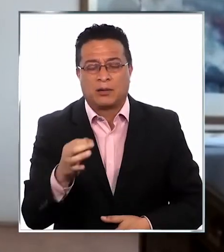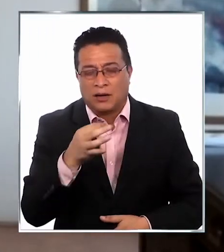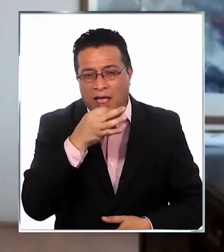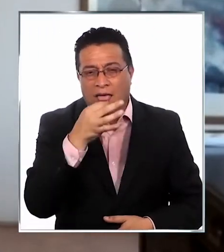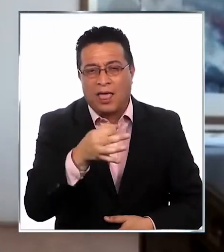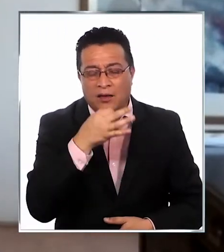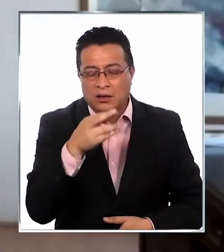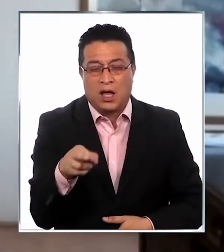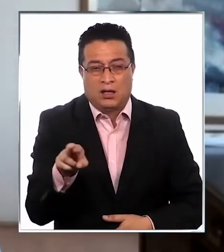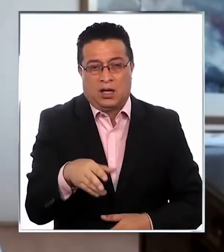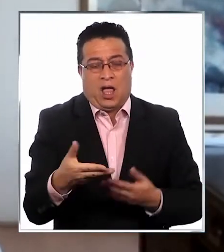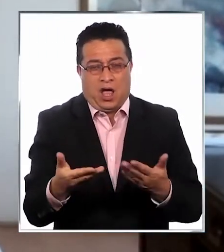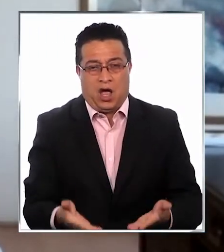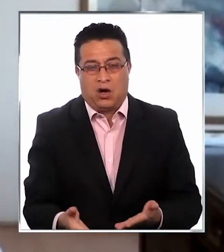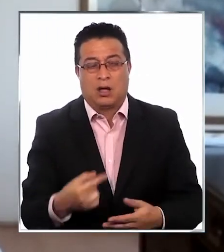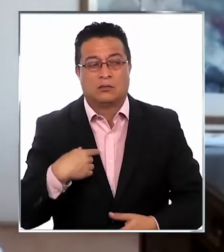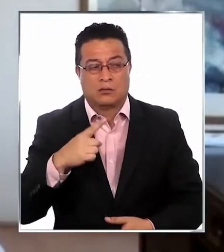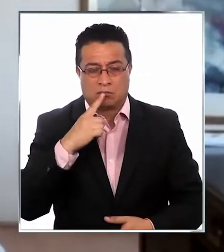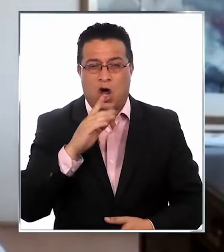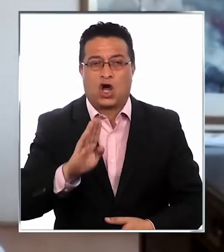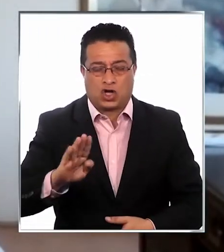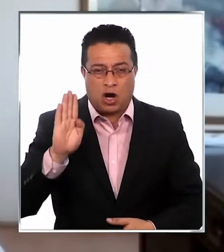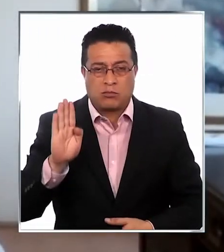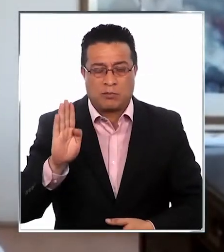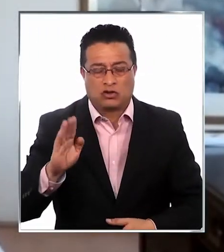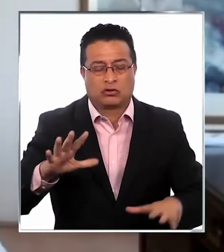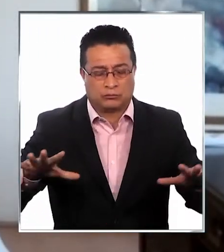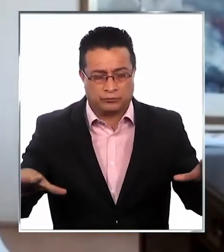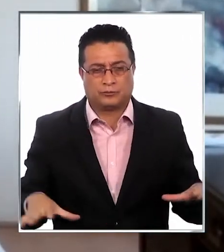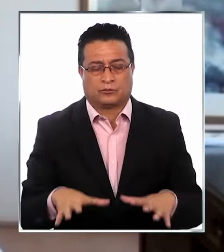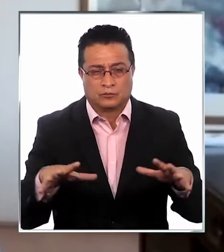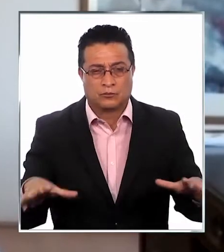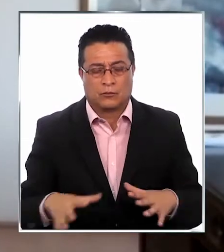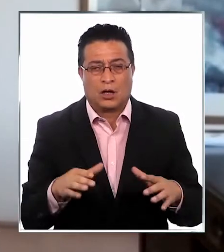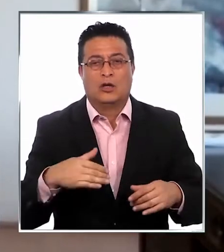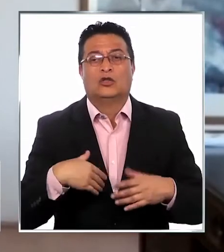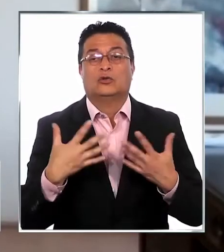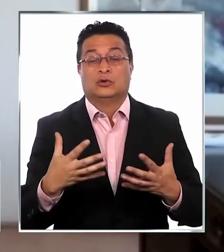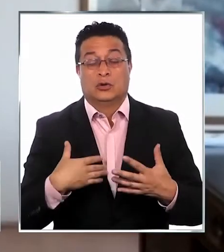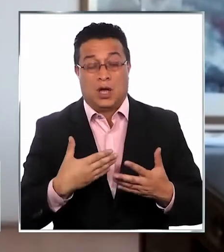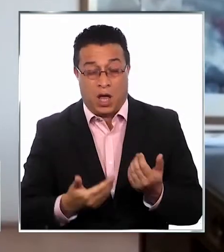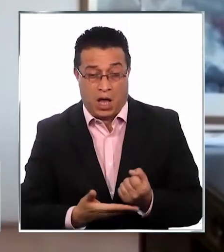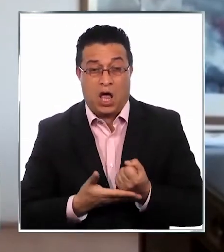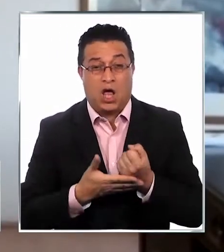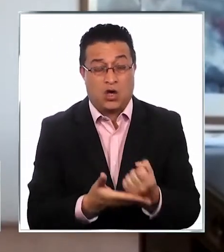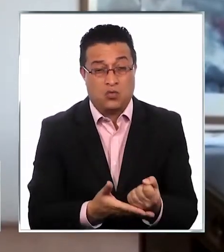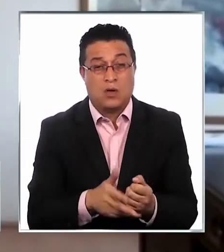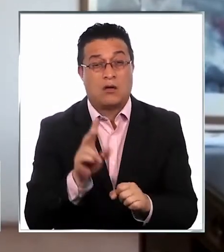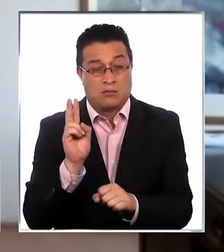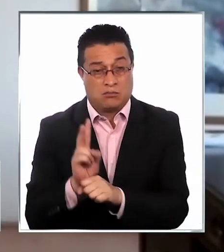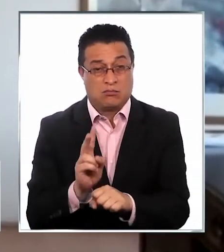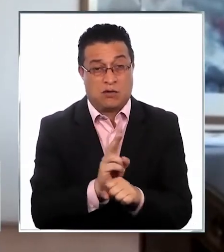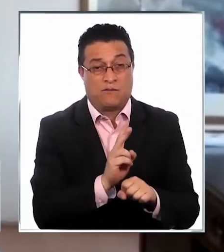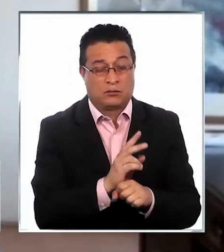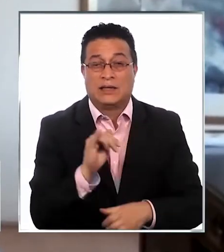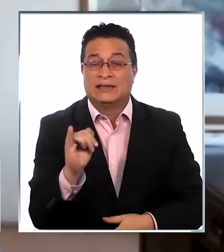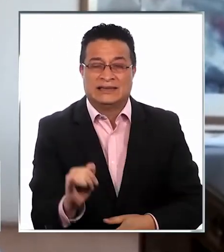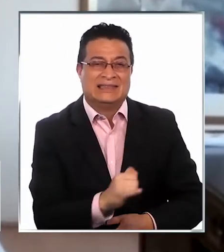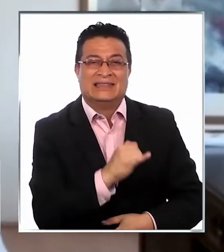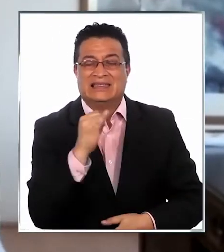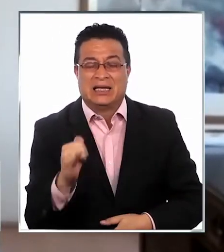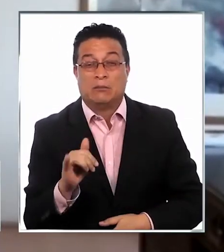ahora, el compromiso, el esfuerzo, el aporte de los profesores siempre